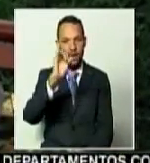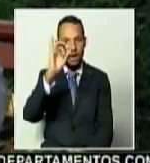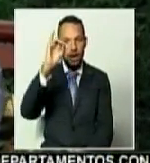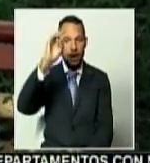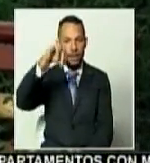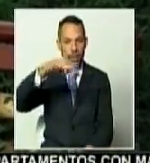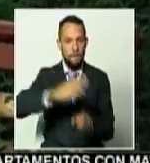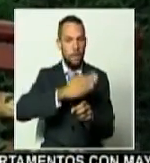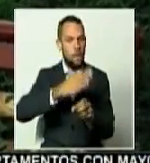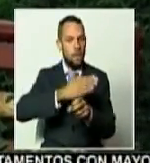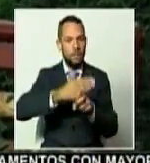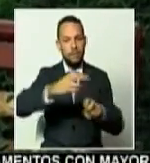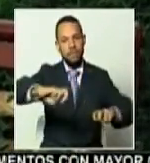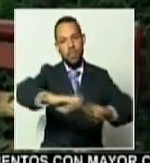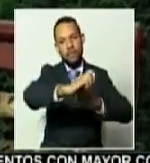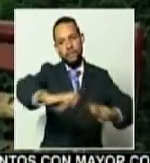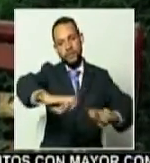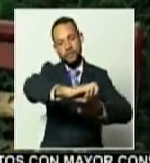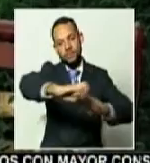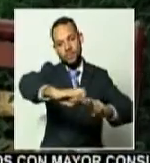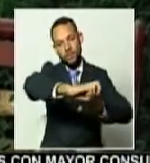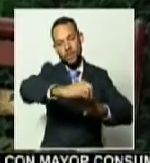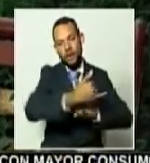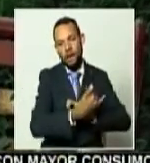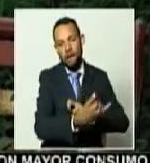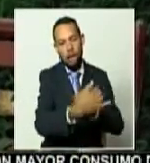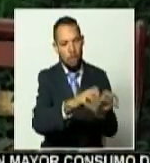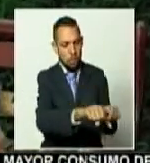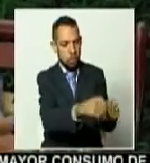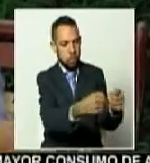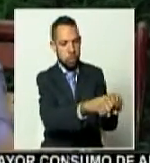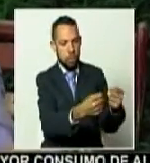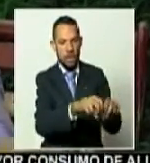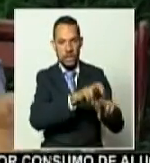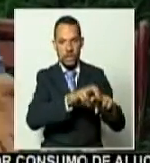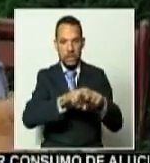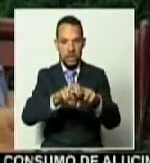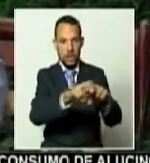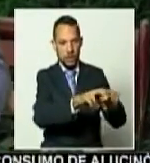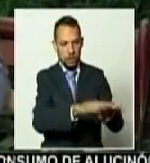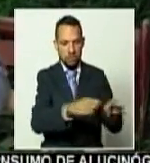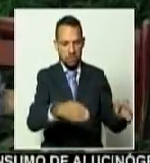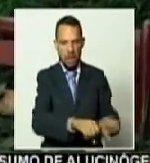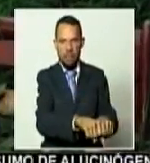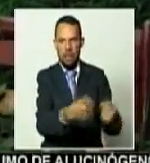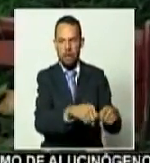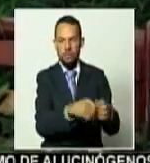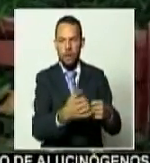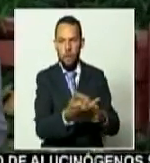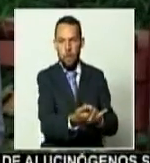tiene el parque principal de esta localidad. Por ejemplo, las bancas ya están siendo ocupadas, especialmente por la